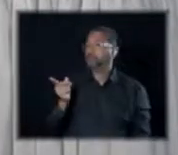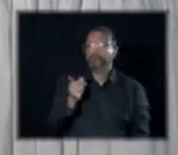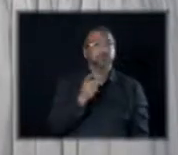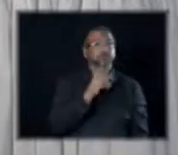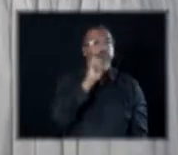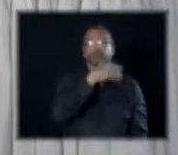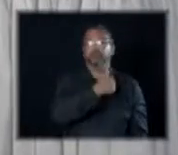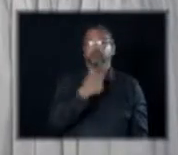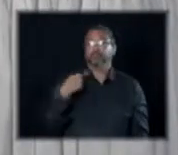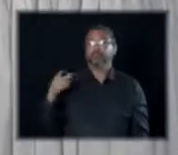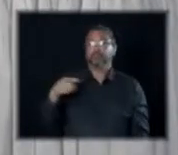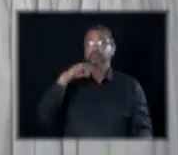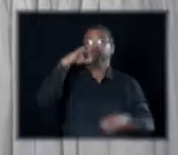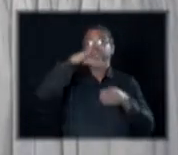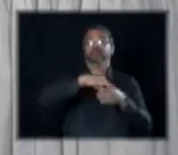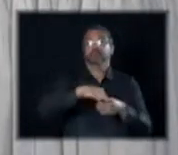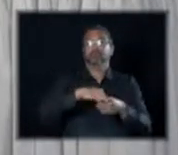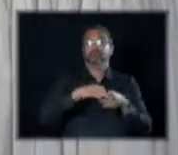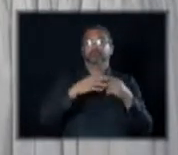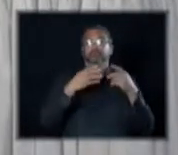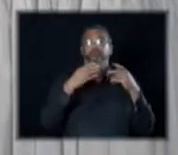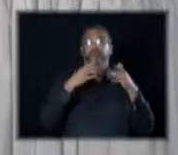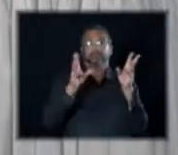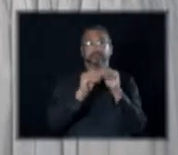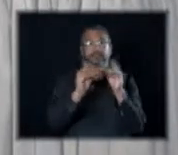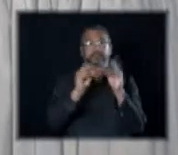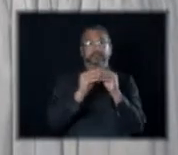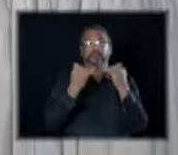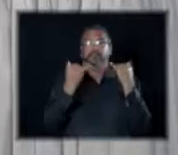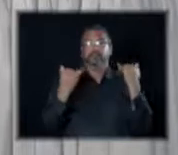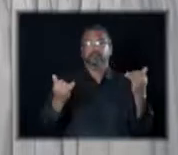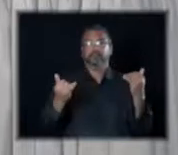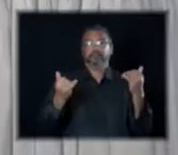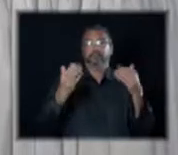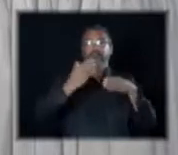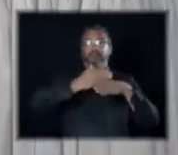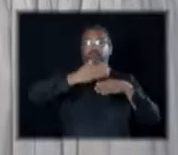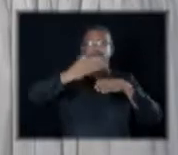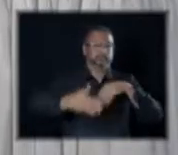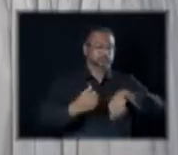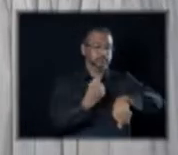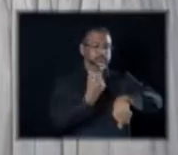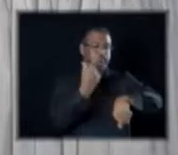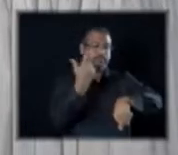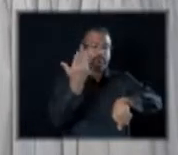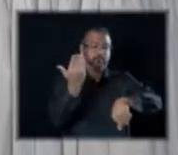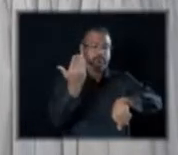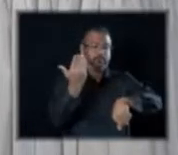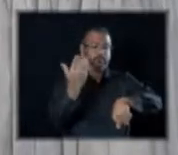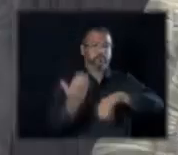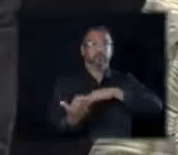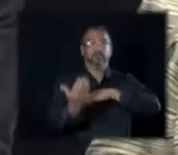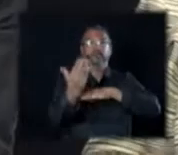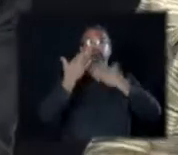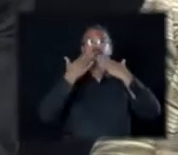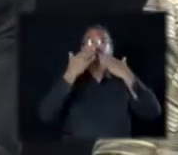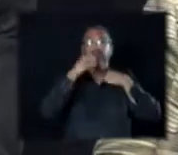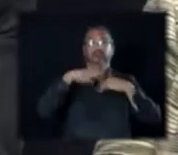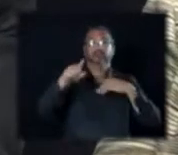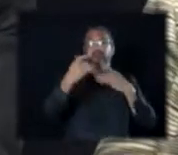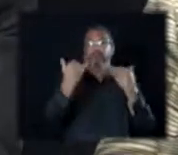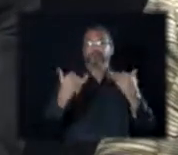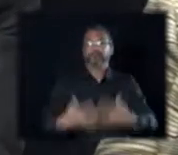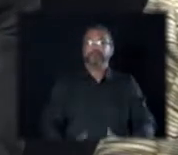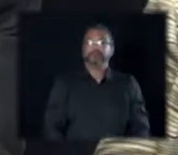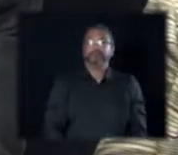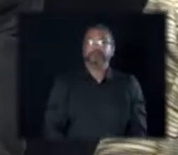no, digan no. Todos han votado a favor. La reunión termina a las 11:15 a.m.